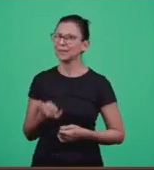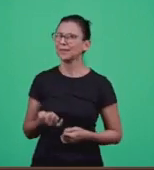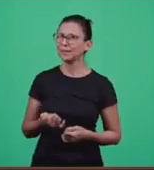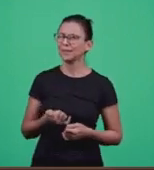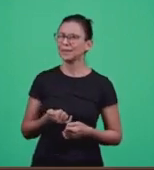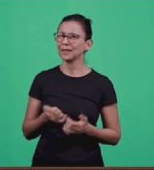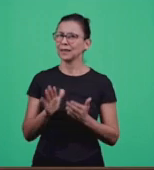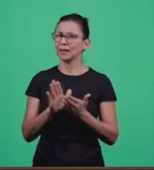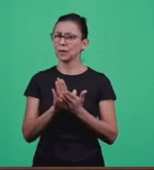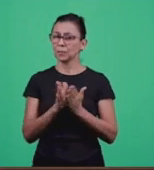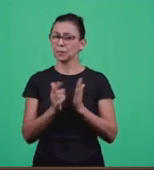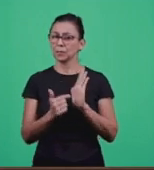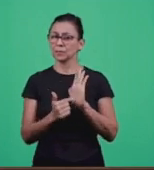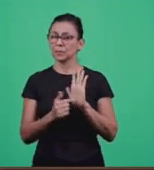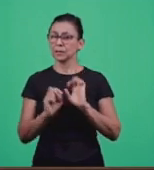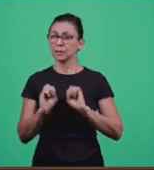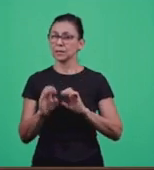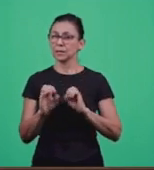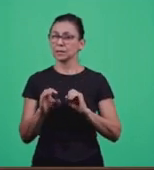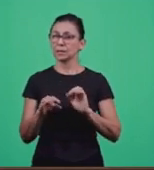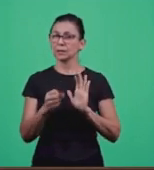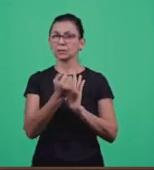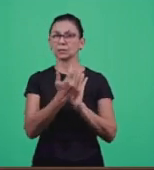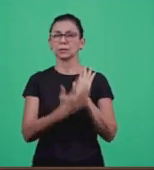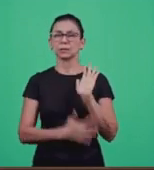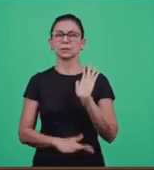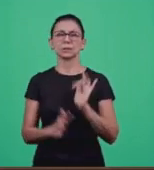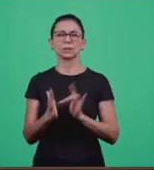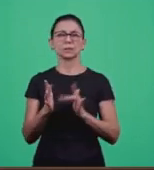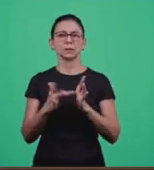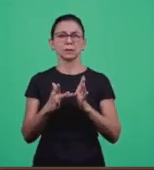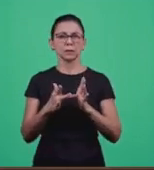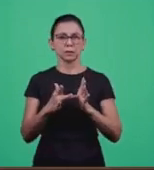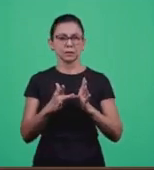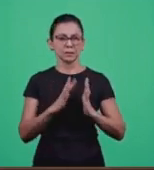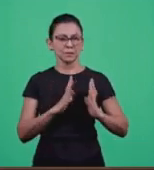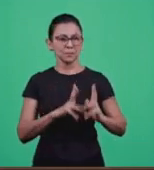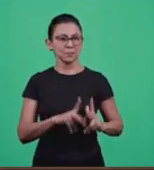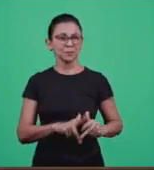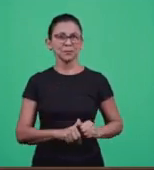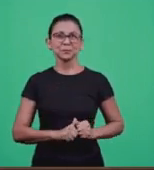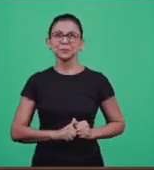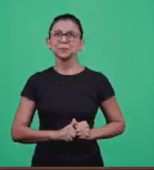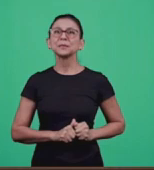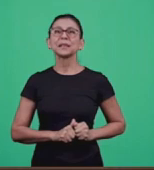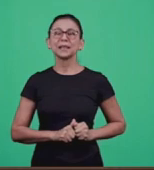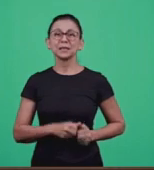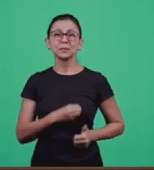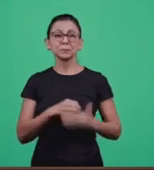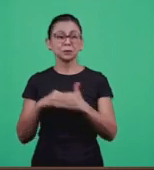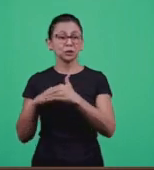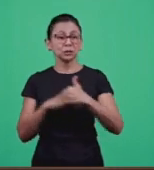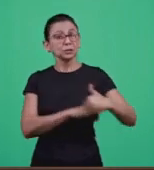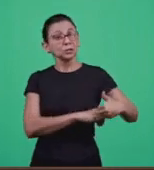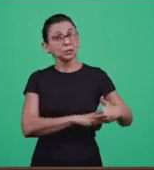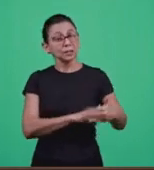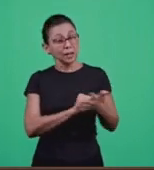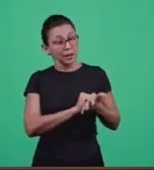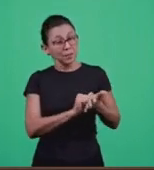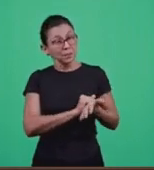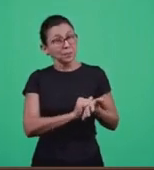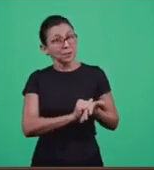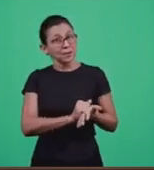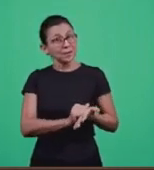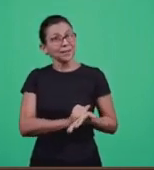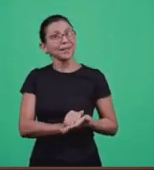Porque la palabra nos garantiza, intermediarios, la palabra nos habla que la sangre de Jesús nos purifica de